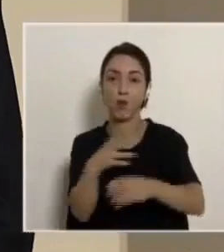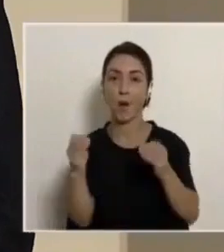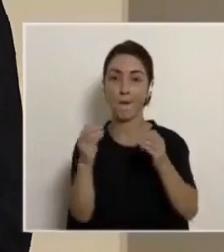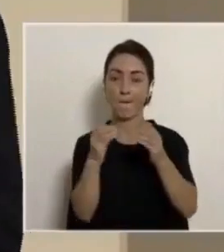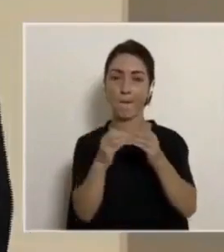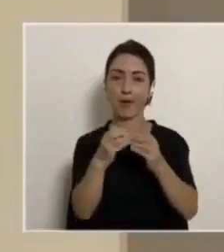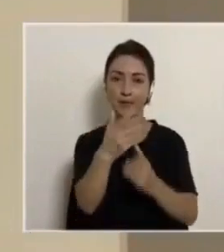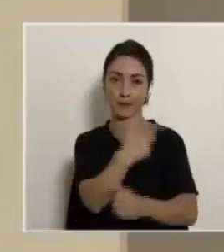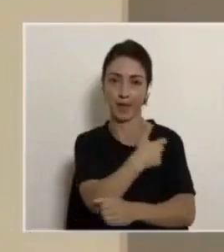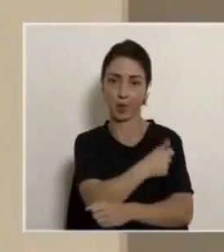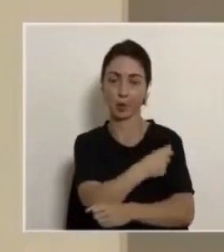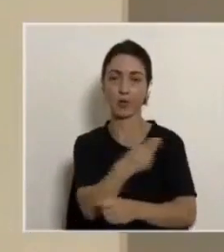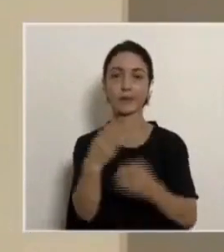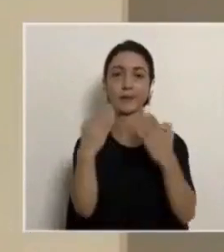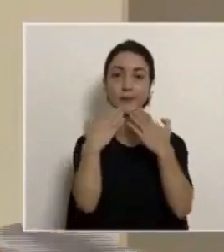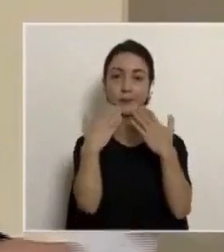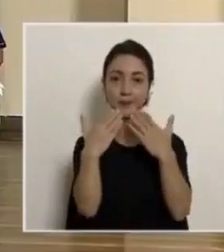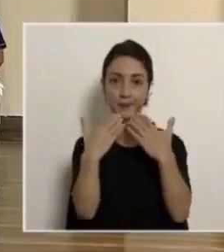Muchísimas gracias.